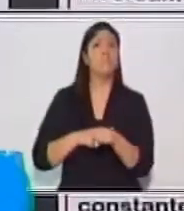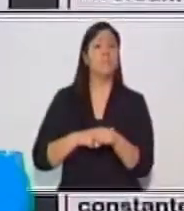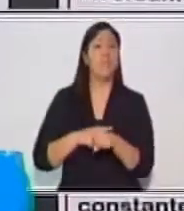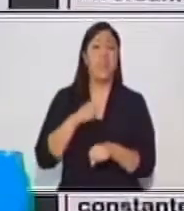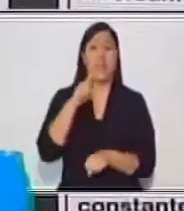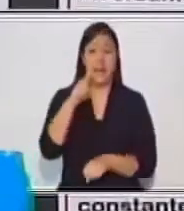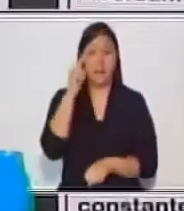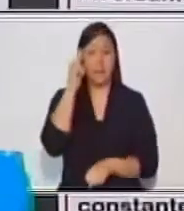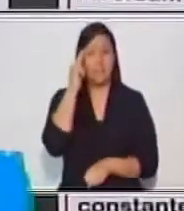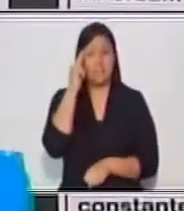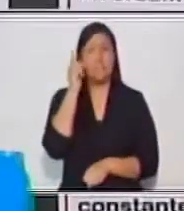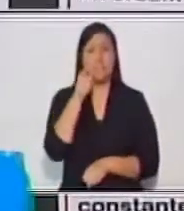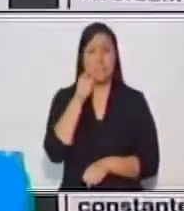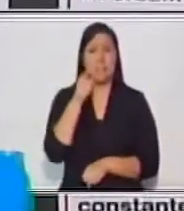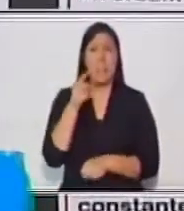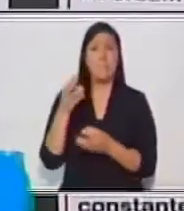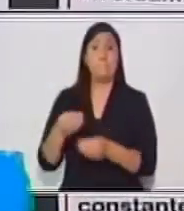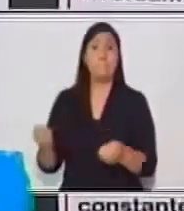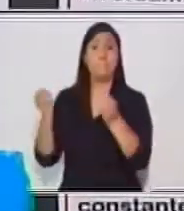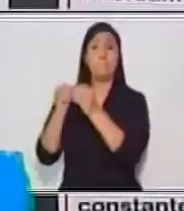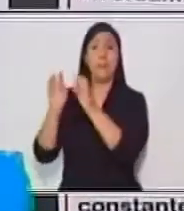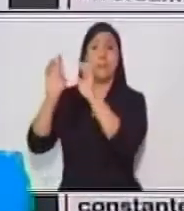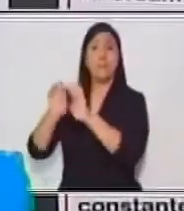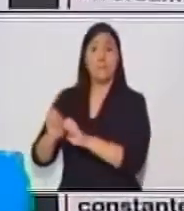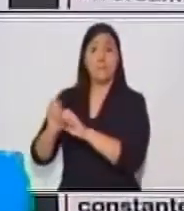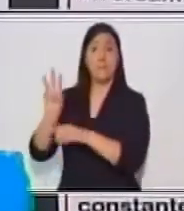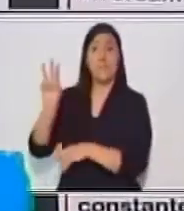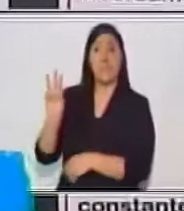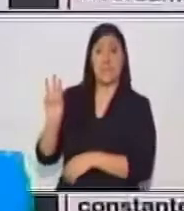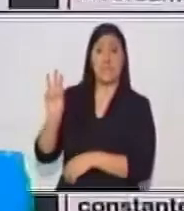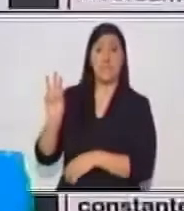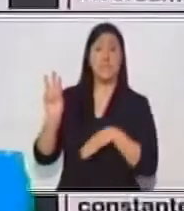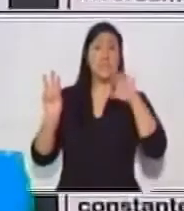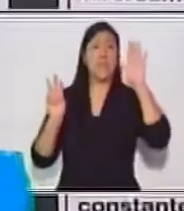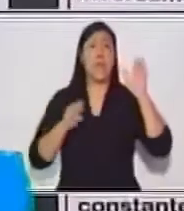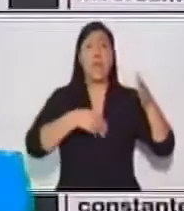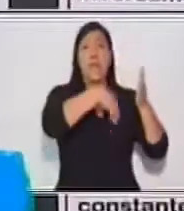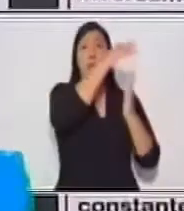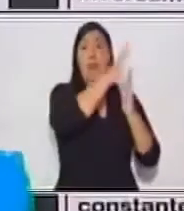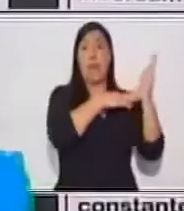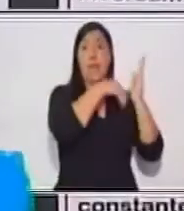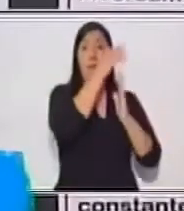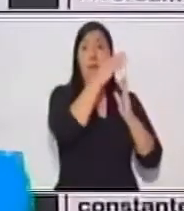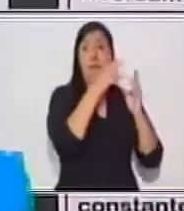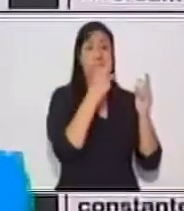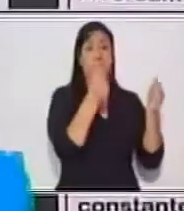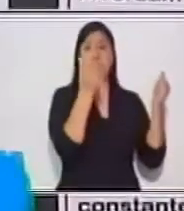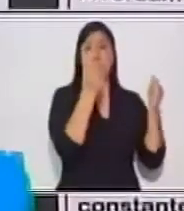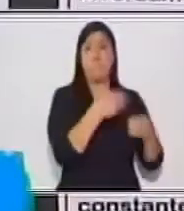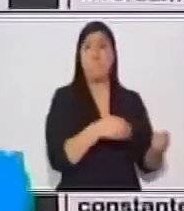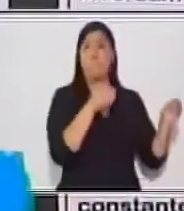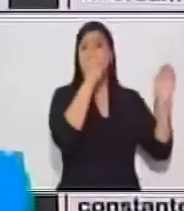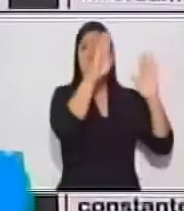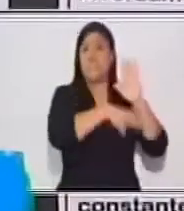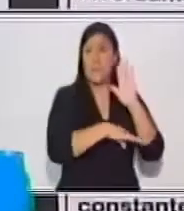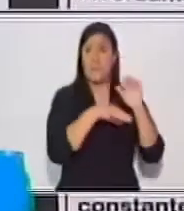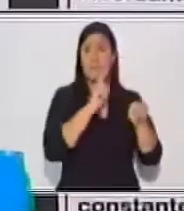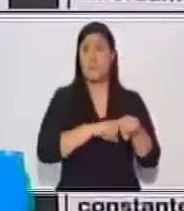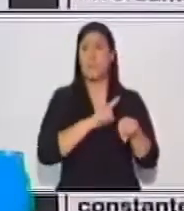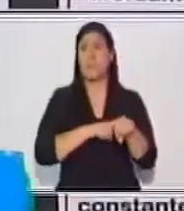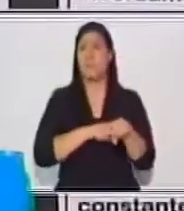trabajando, entonces se tendrían que tardar menos tiempo, ¿verdad? Entonces, la relación